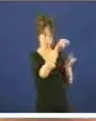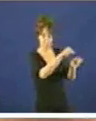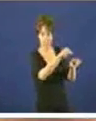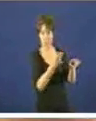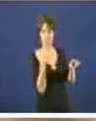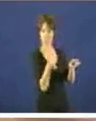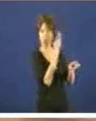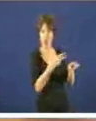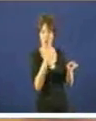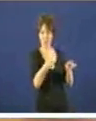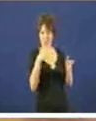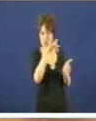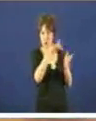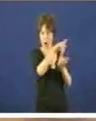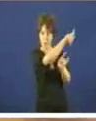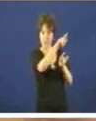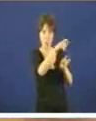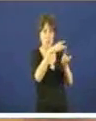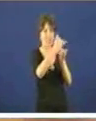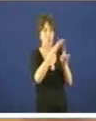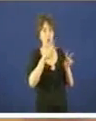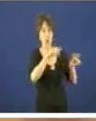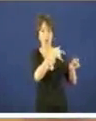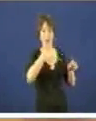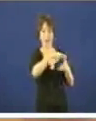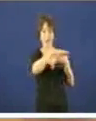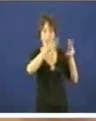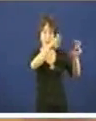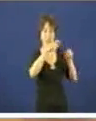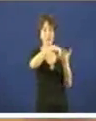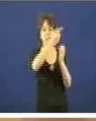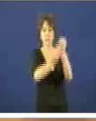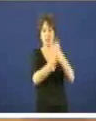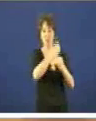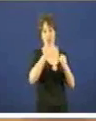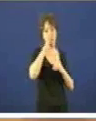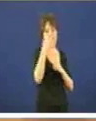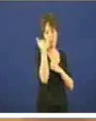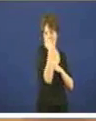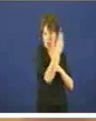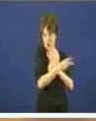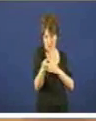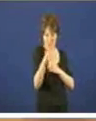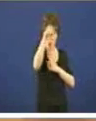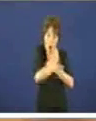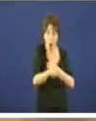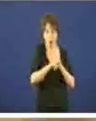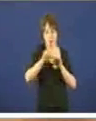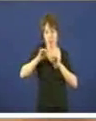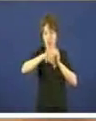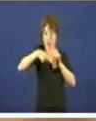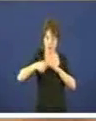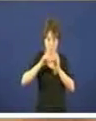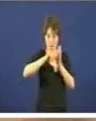Hai dúas semanas pregunteille tamén pola situación de Nova Caixa Galicia e polo sistema financeiro galego e hoxe, 15 días despois, temos